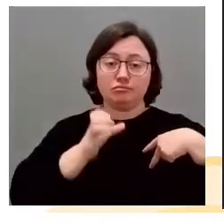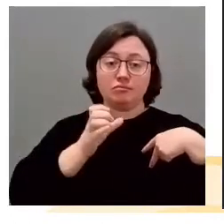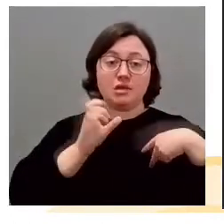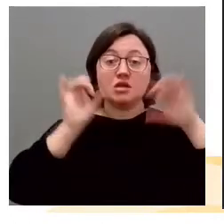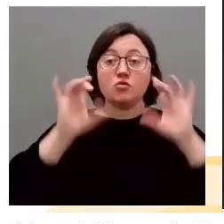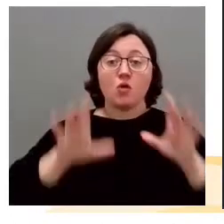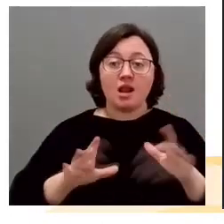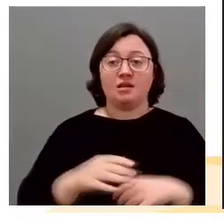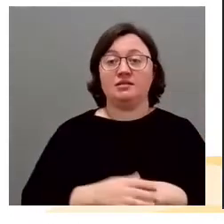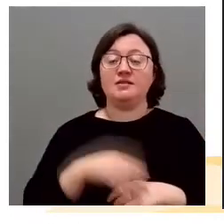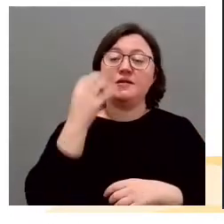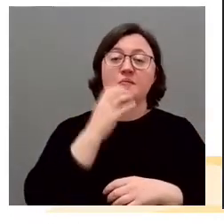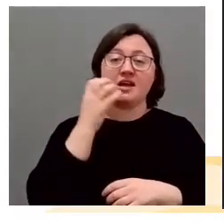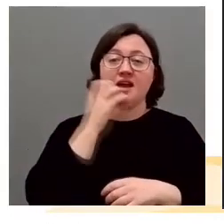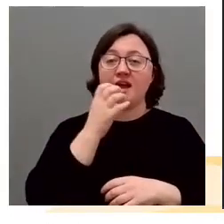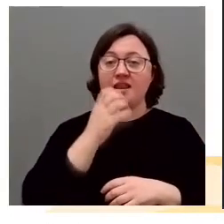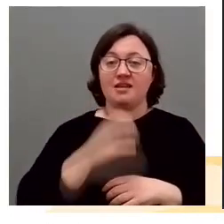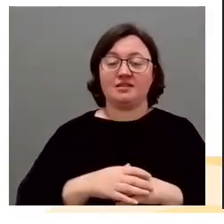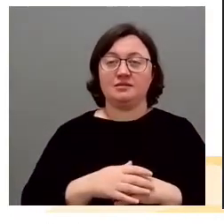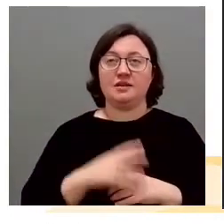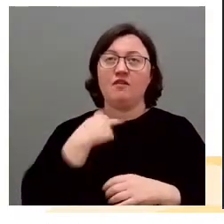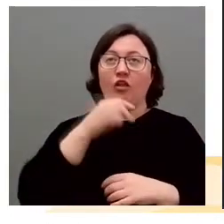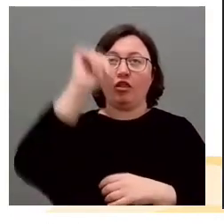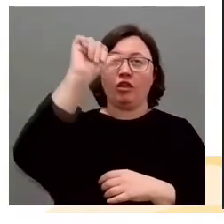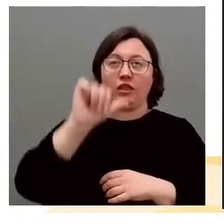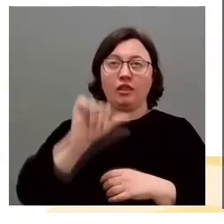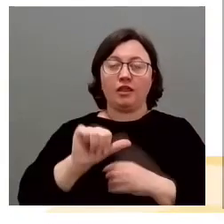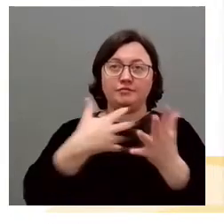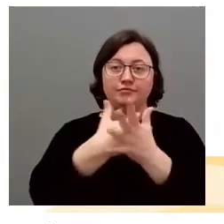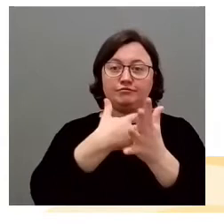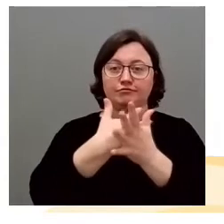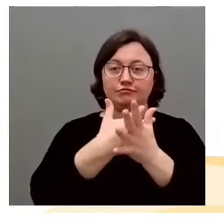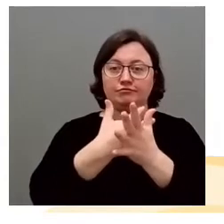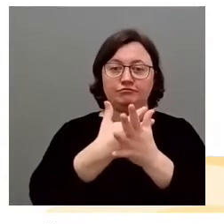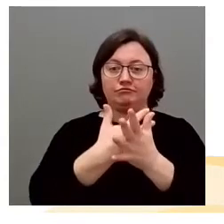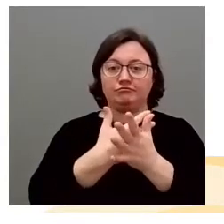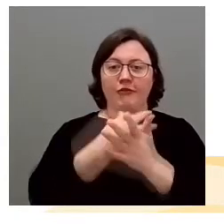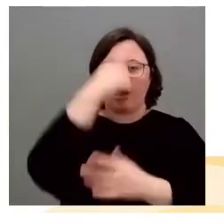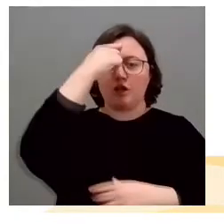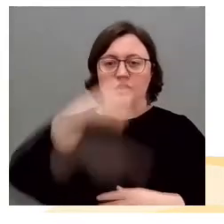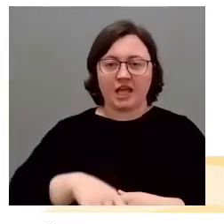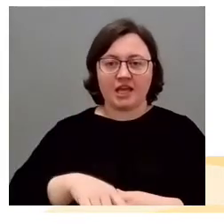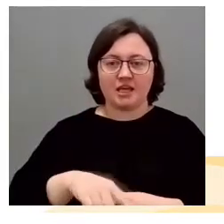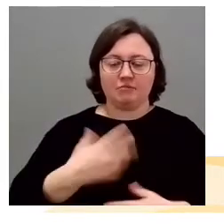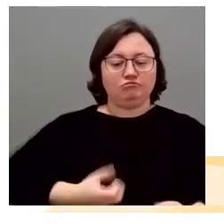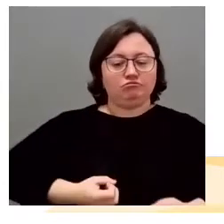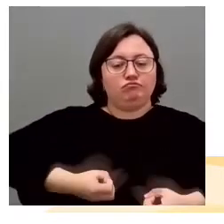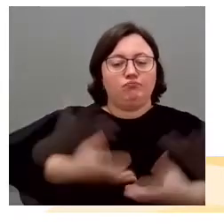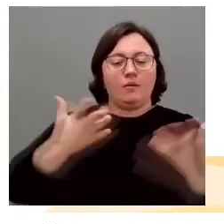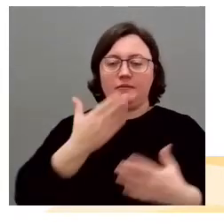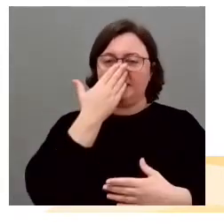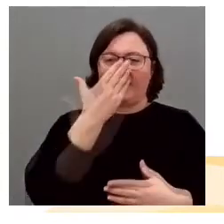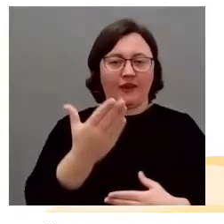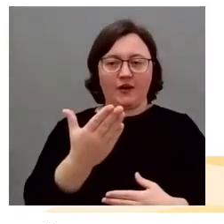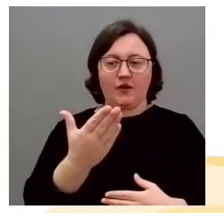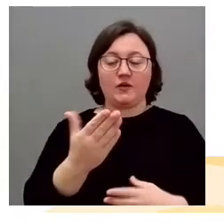Miguel, todas las palabras que nos has dirigido sabemos que te salen del corazón